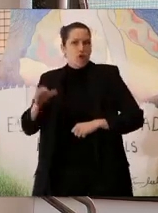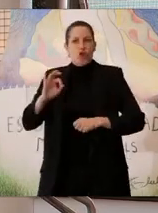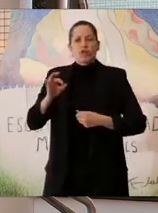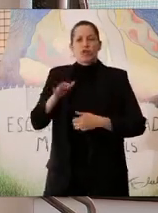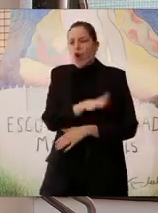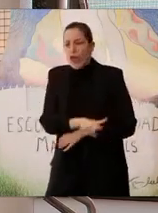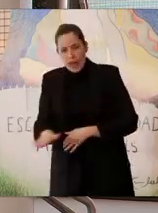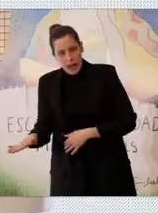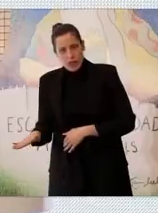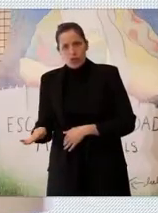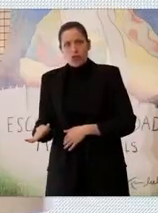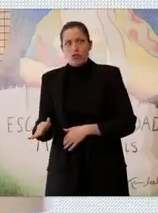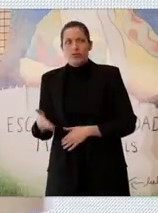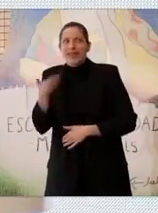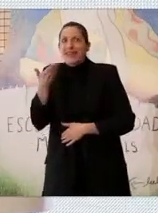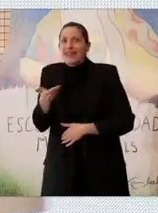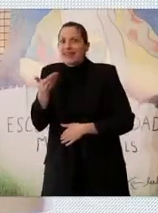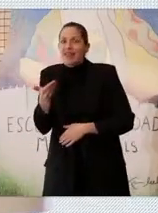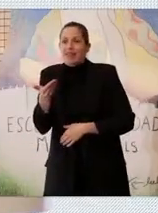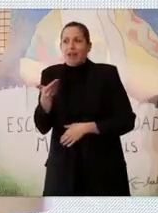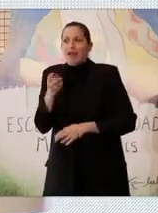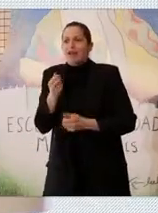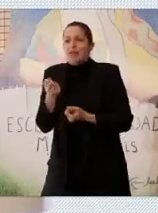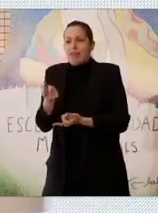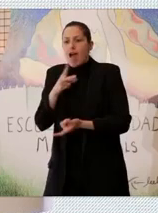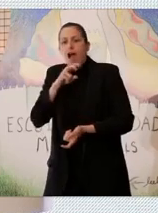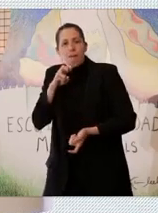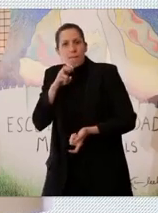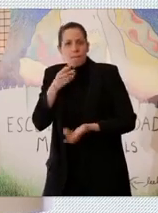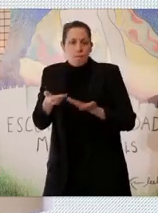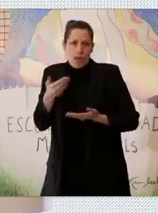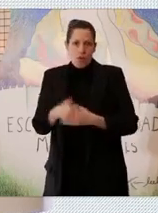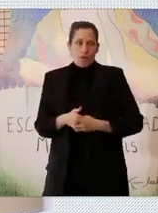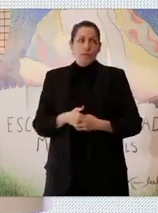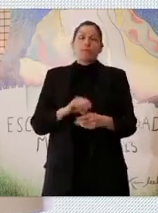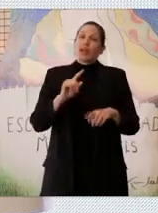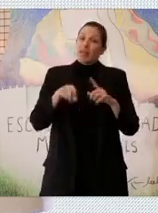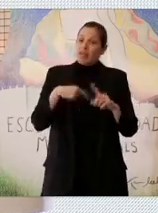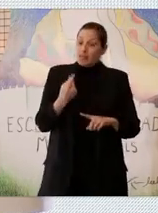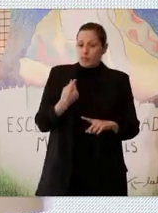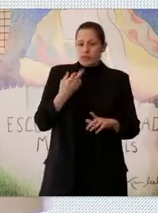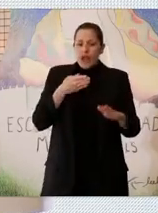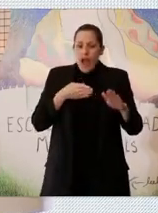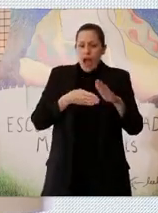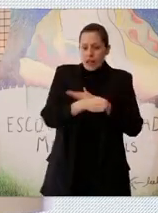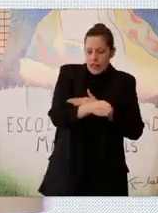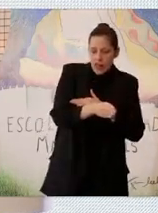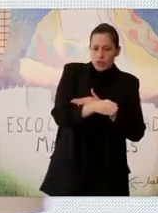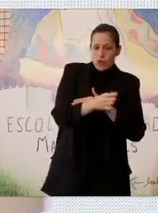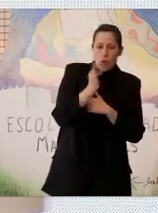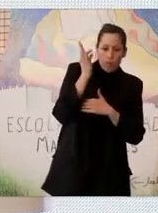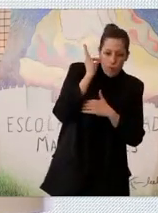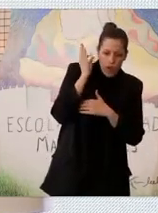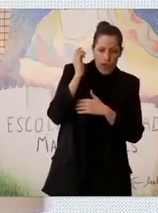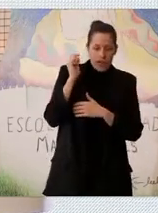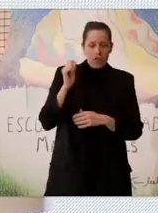valorar. Pero a lo mejor uno de los problemas es que luego quienes deciden el acceso de las mujeres juezas o fiscales a los puestos de